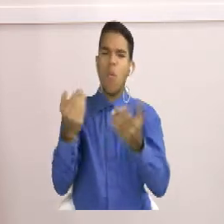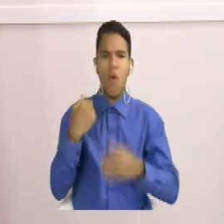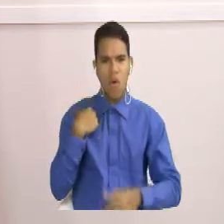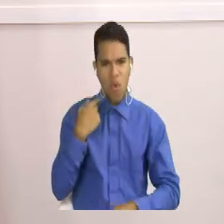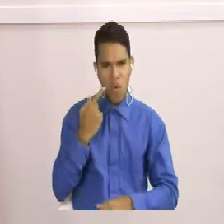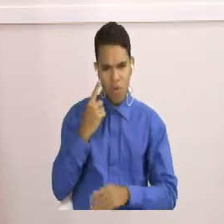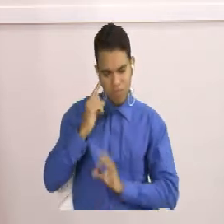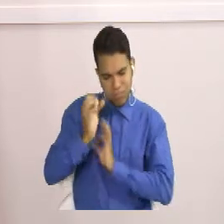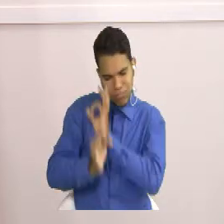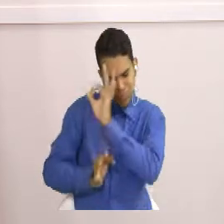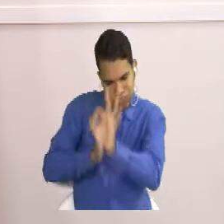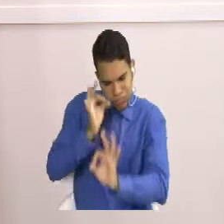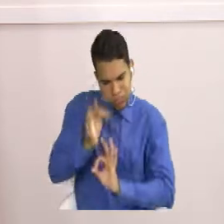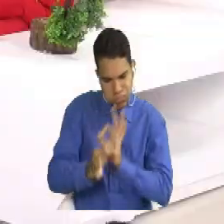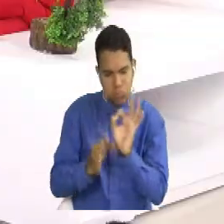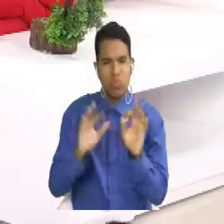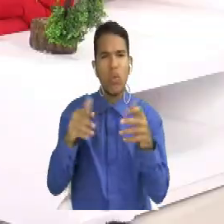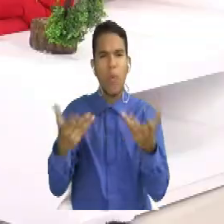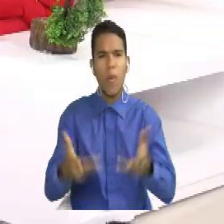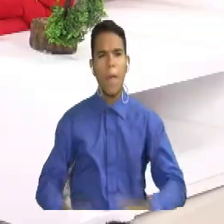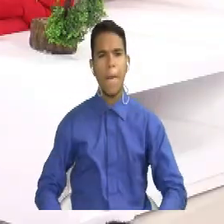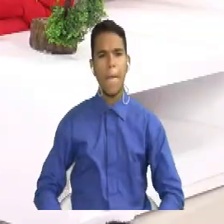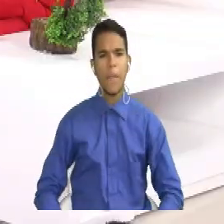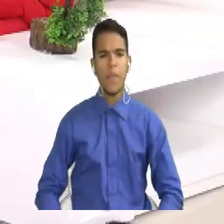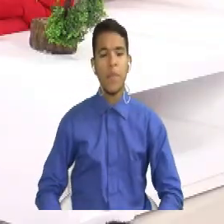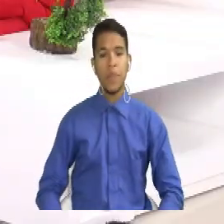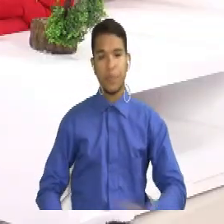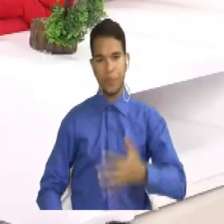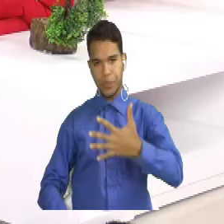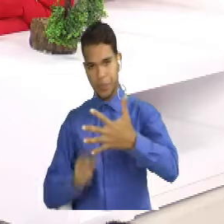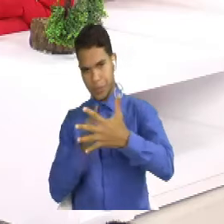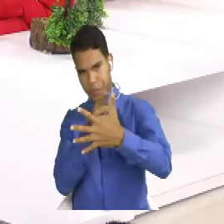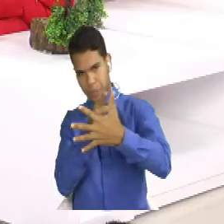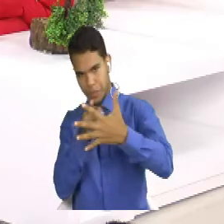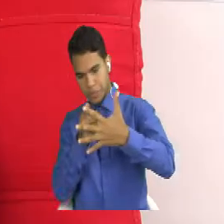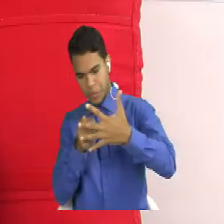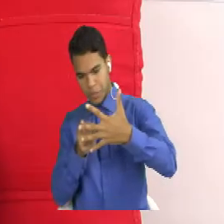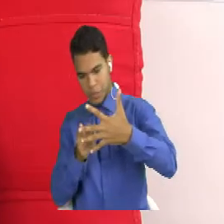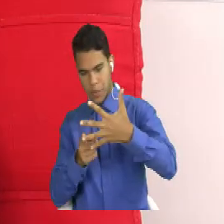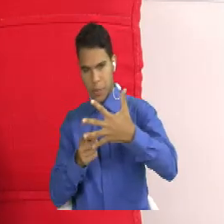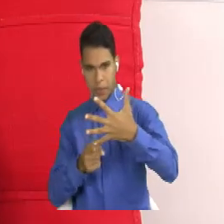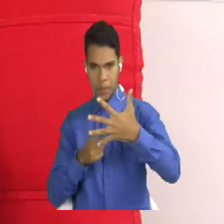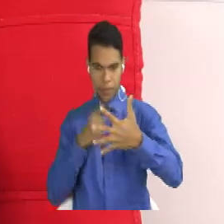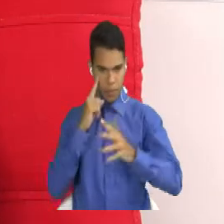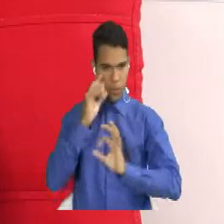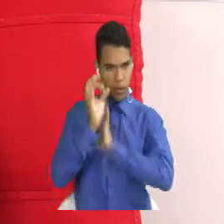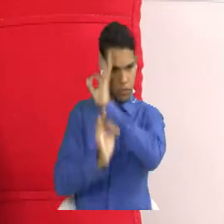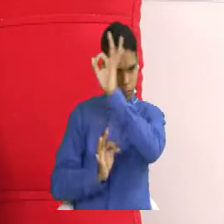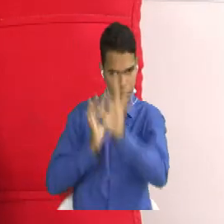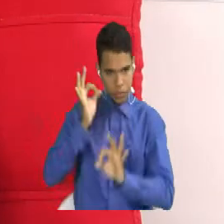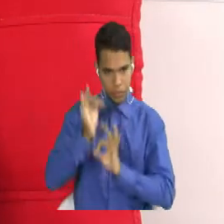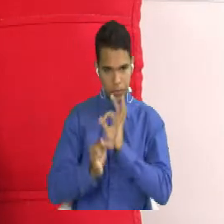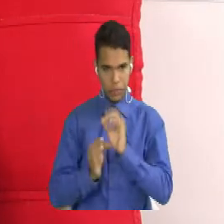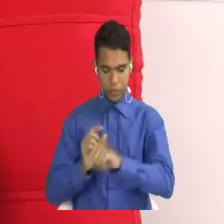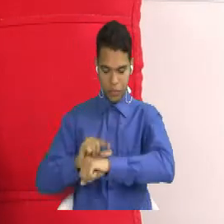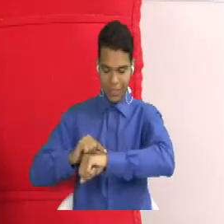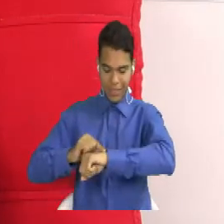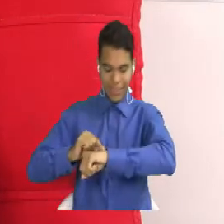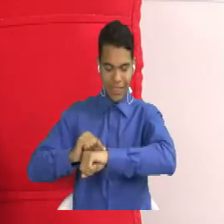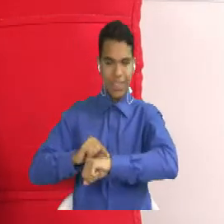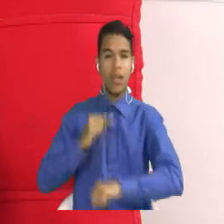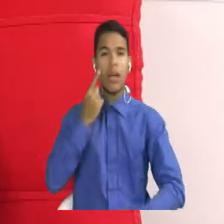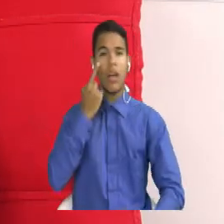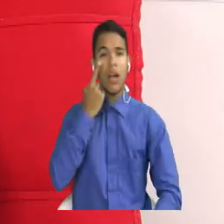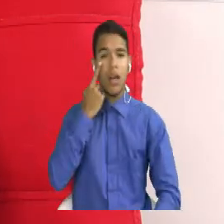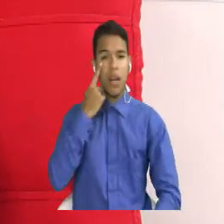piel? Bueno, hay 5 puntos básicos para lo que es el cuidado de la piel. Tenemos que tener en cuenta de que vivimos en